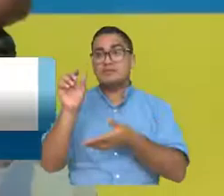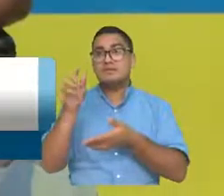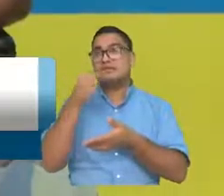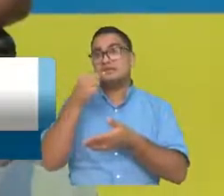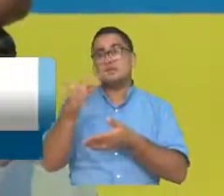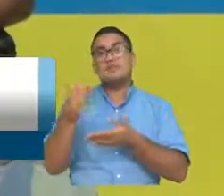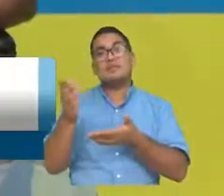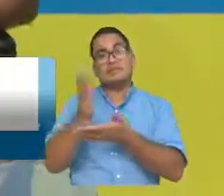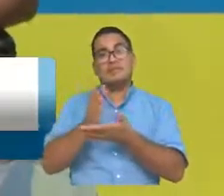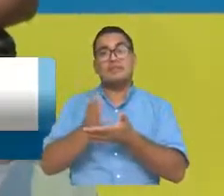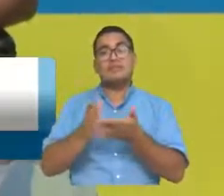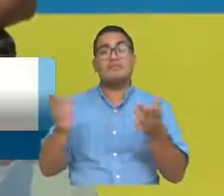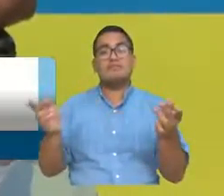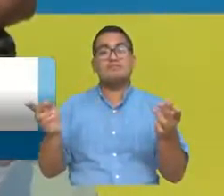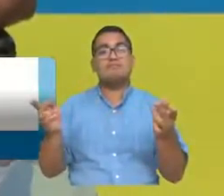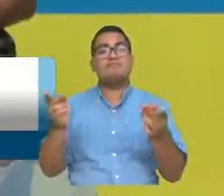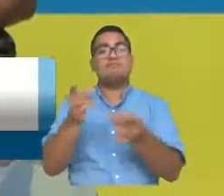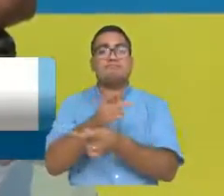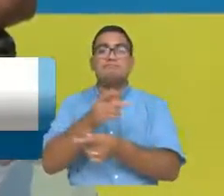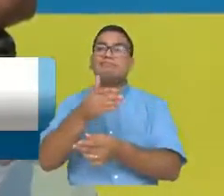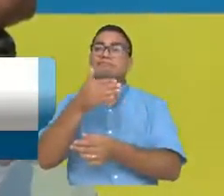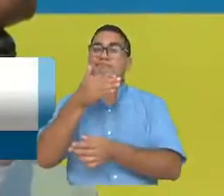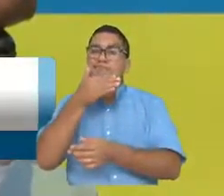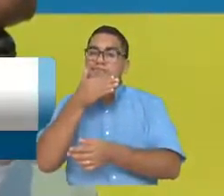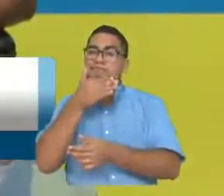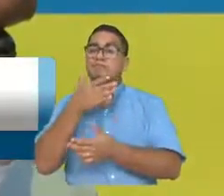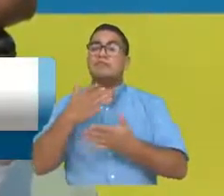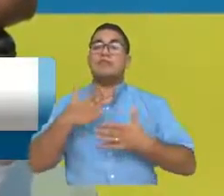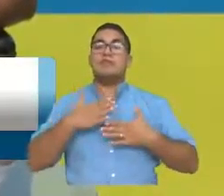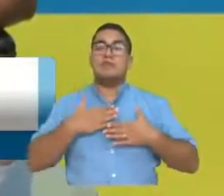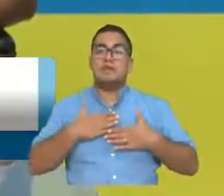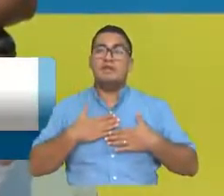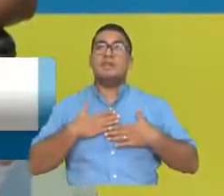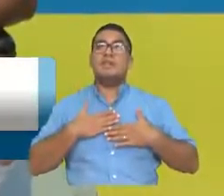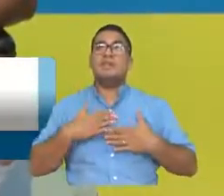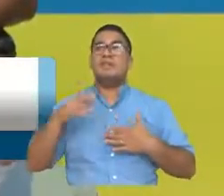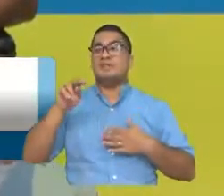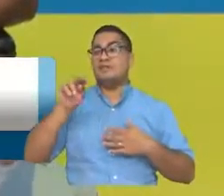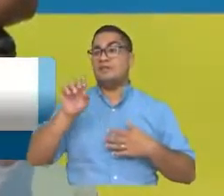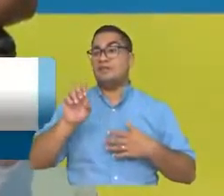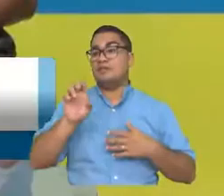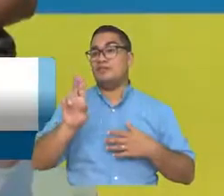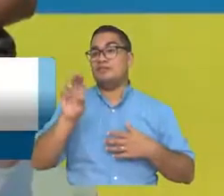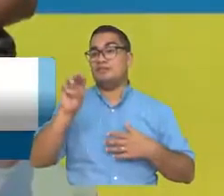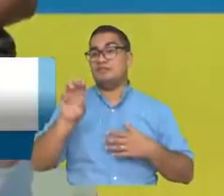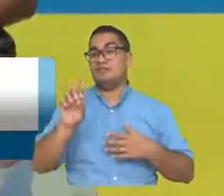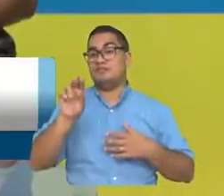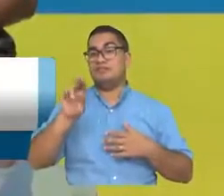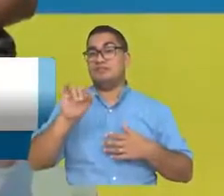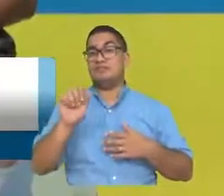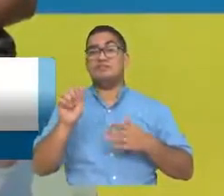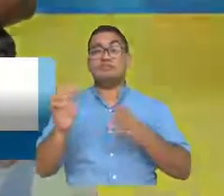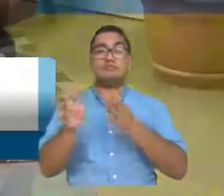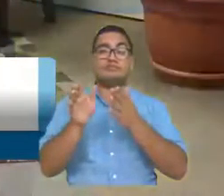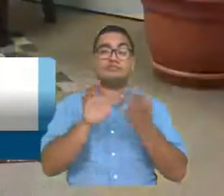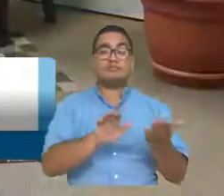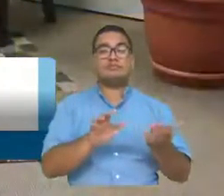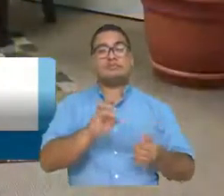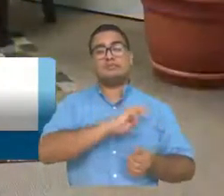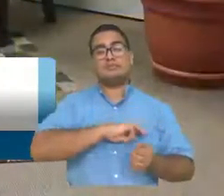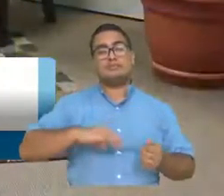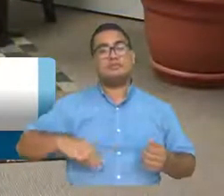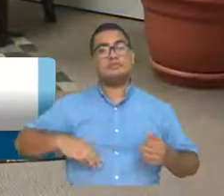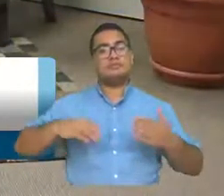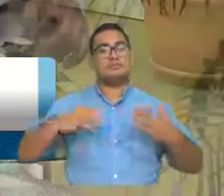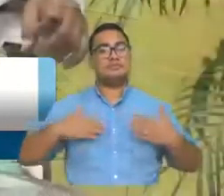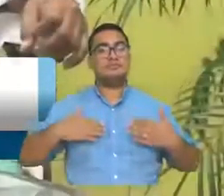gran cantidad de pacientes que contraen el virus del coronavirus que, gracias a Dios, se le desarrollan los síntomas leves.